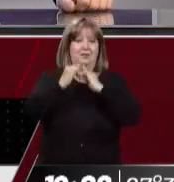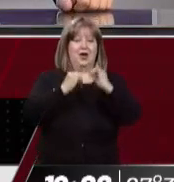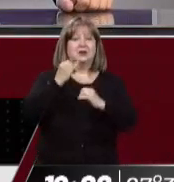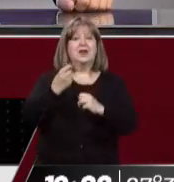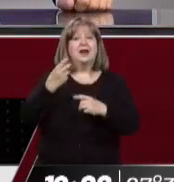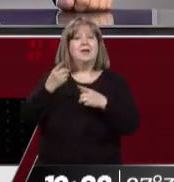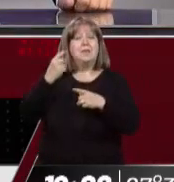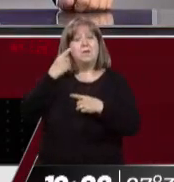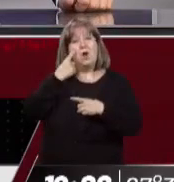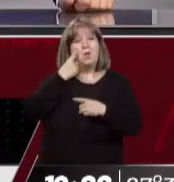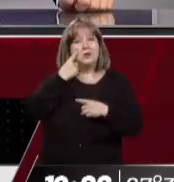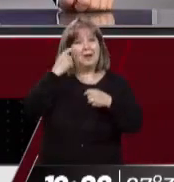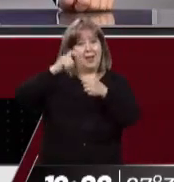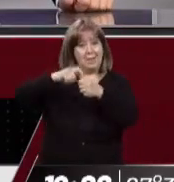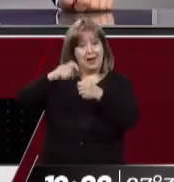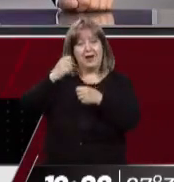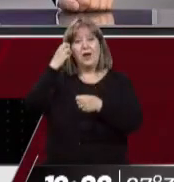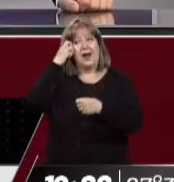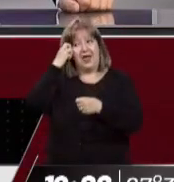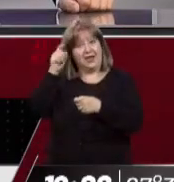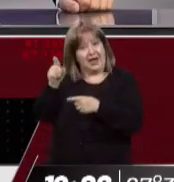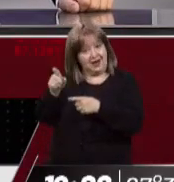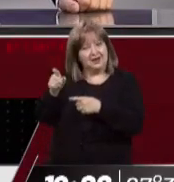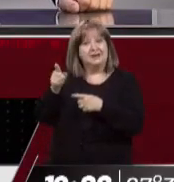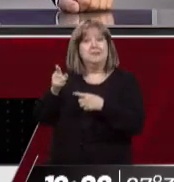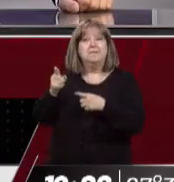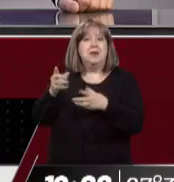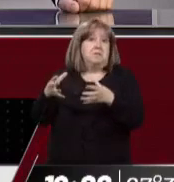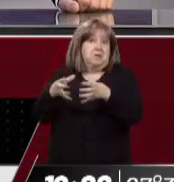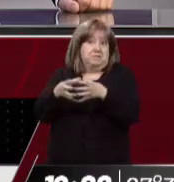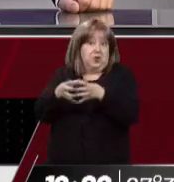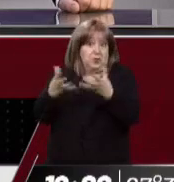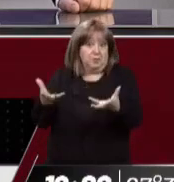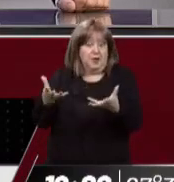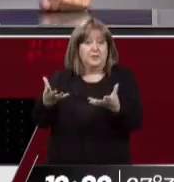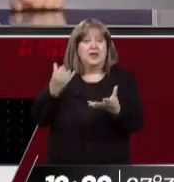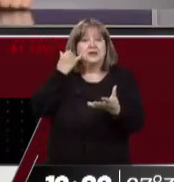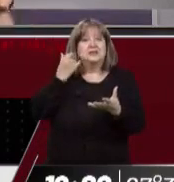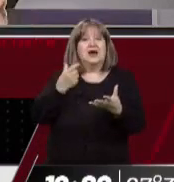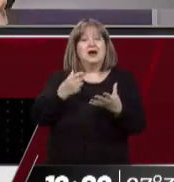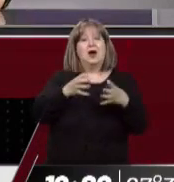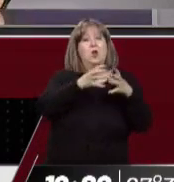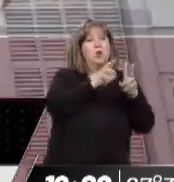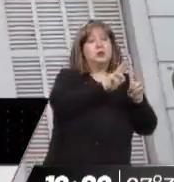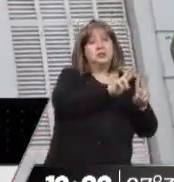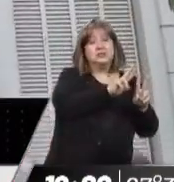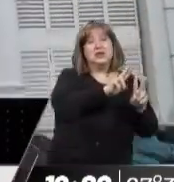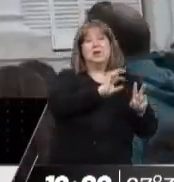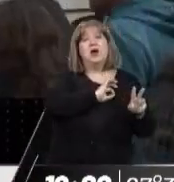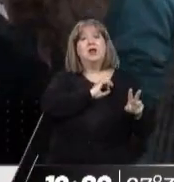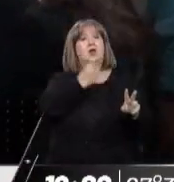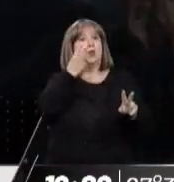es radical. Claro. No sé yo que el oficialismo de la provincia. El oficialismo de la provincia que con consenso en el justicialismo a fines del